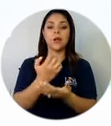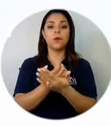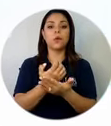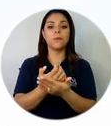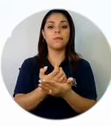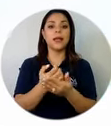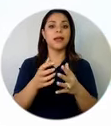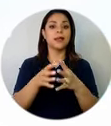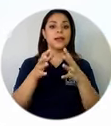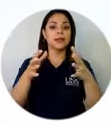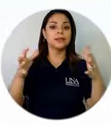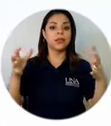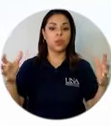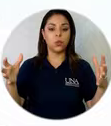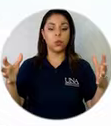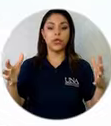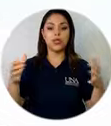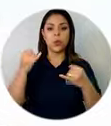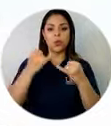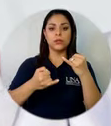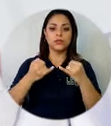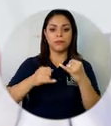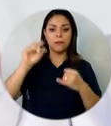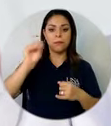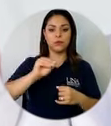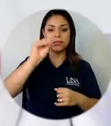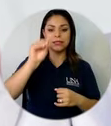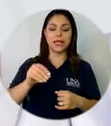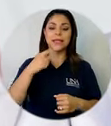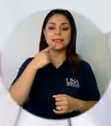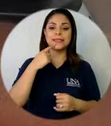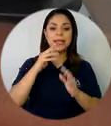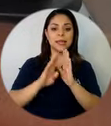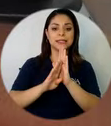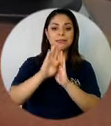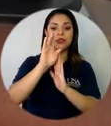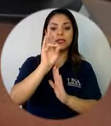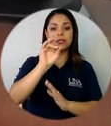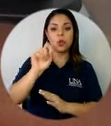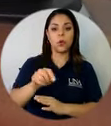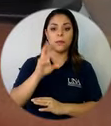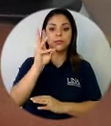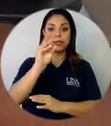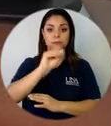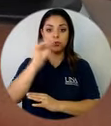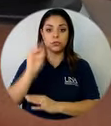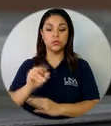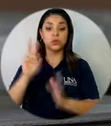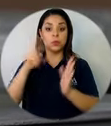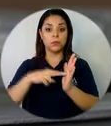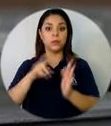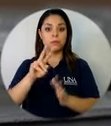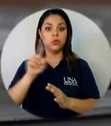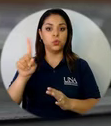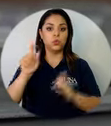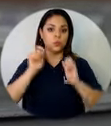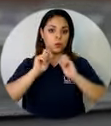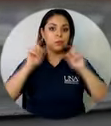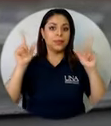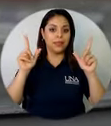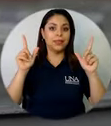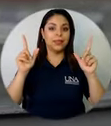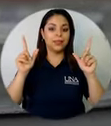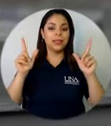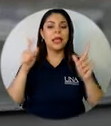sea, esta economía está creciendo y de acuerdo a la última estadística fue un crecimiento de un 7,6% en el 2021, que fue